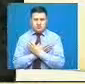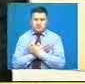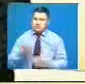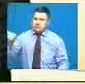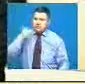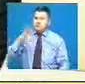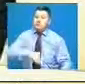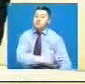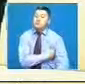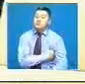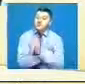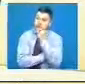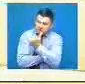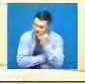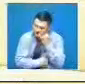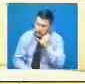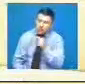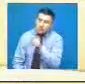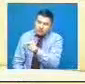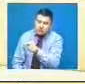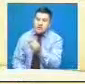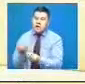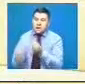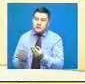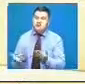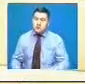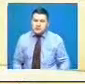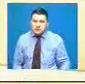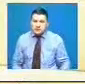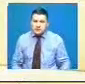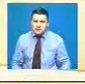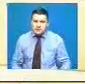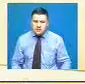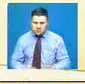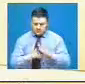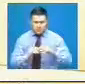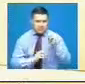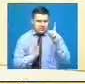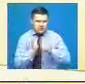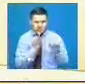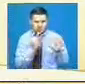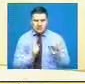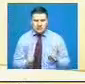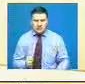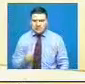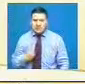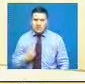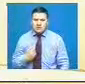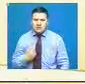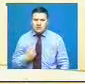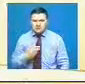dijo, ministro, usted tiene que hacer algo. Con el dólar a 1.800 pesos, tenemos una